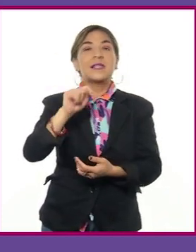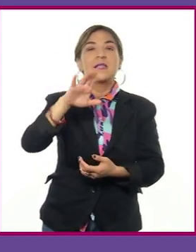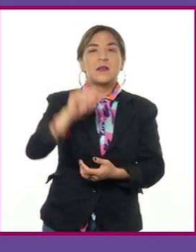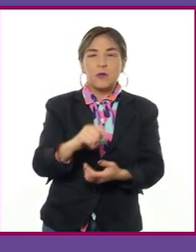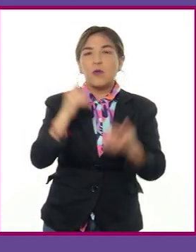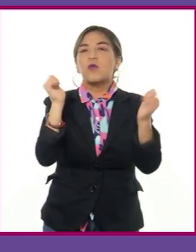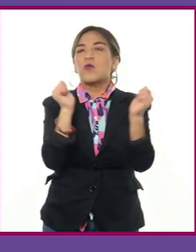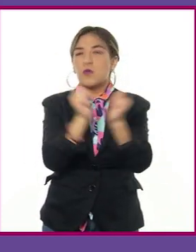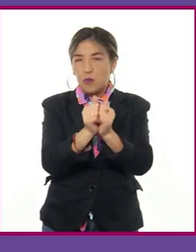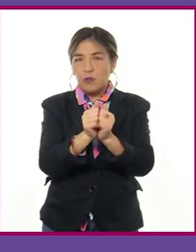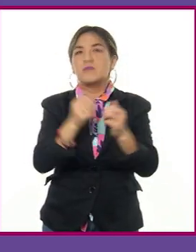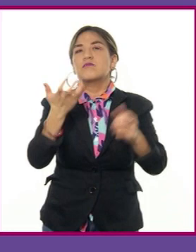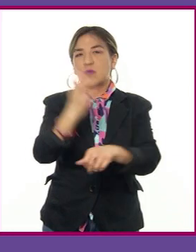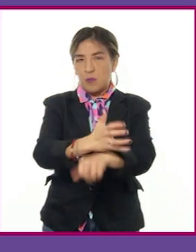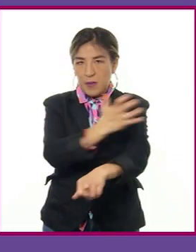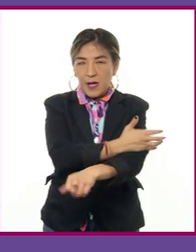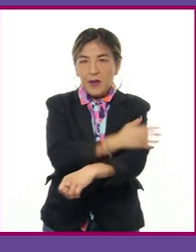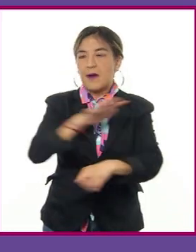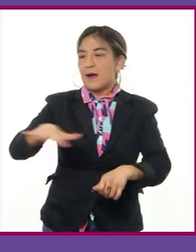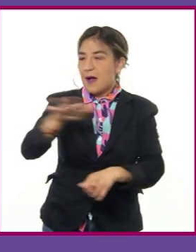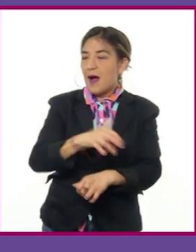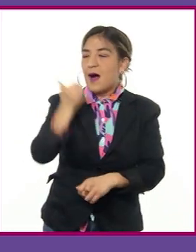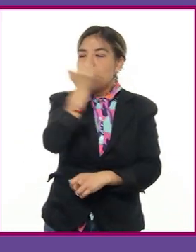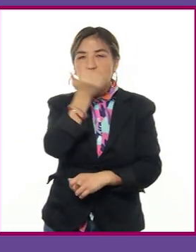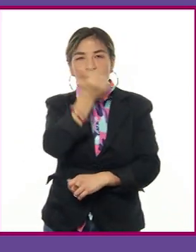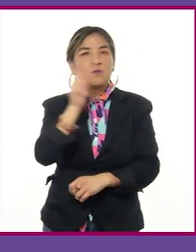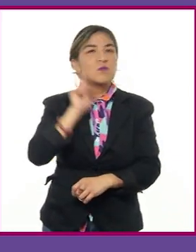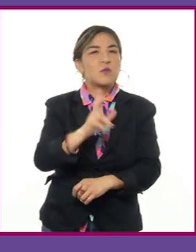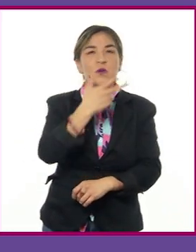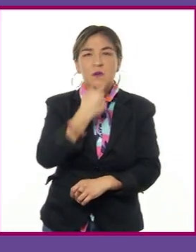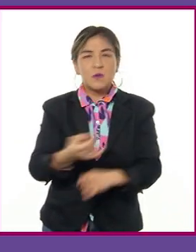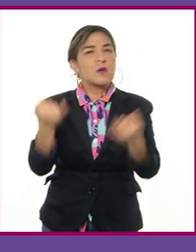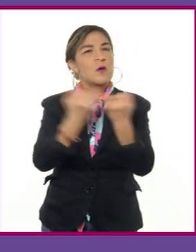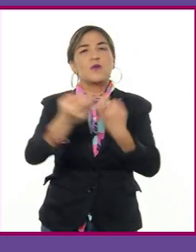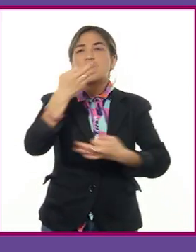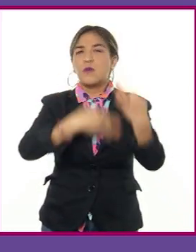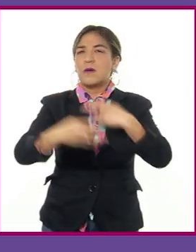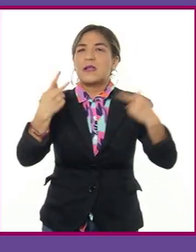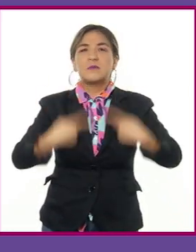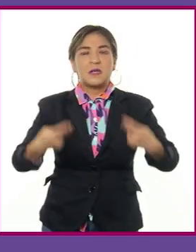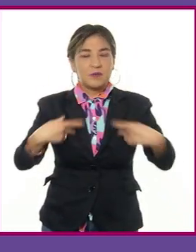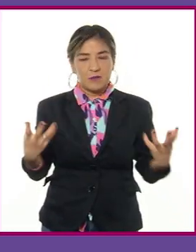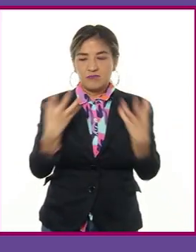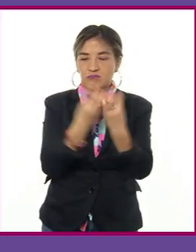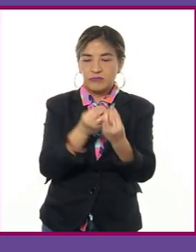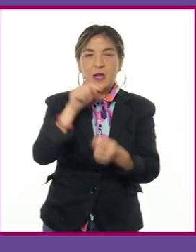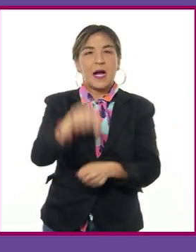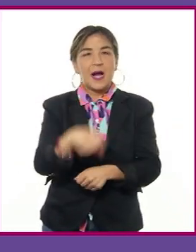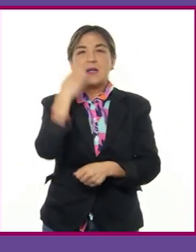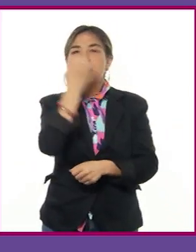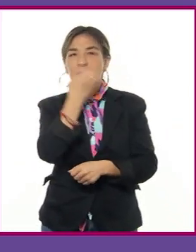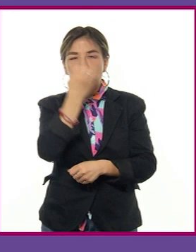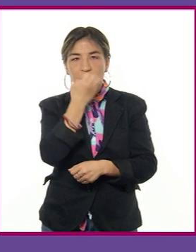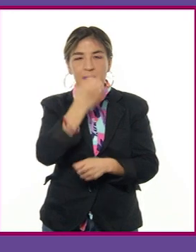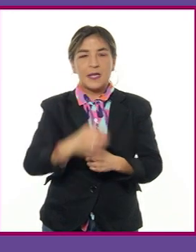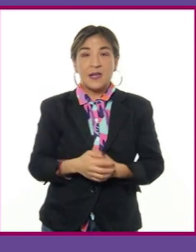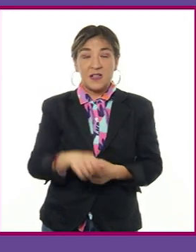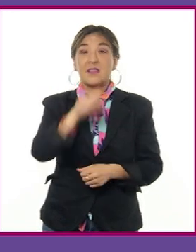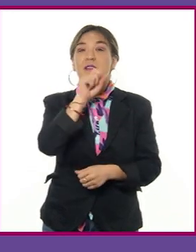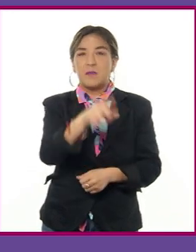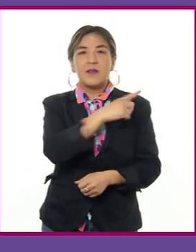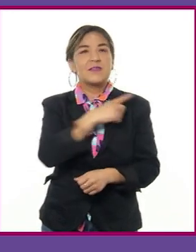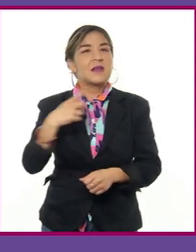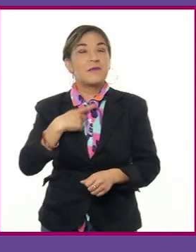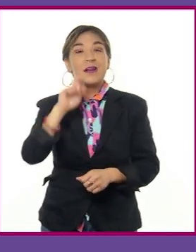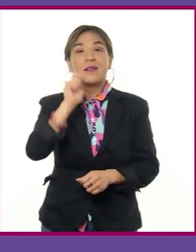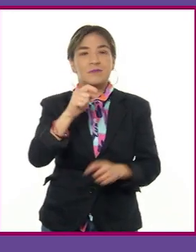con nuestros compañeros, nuestras alumnas y alumnos y con todas las personas vinculadas a la escuela. También debemos